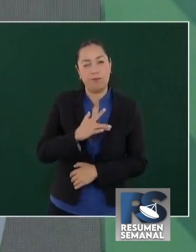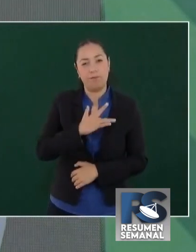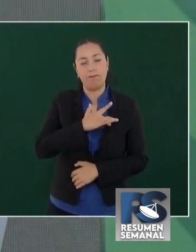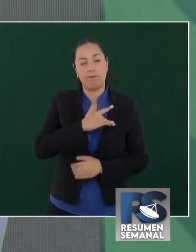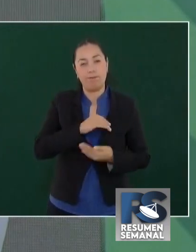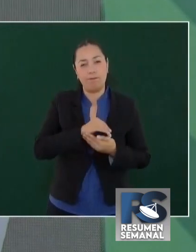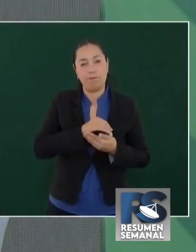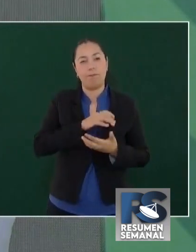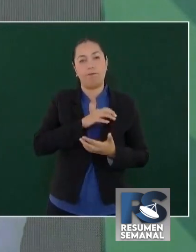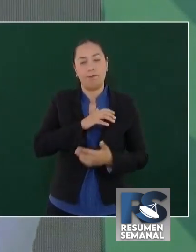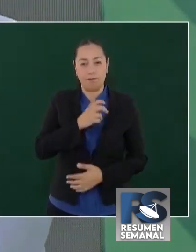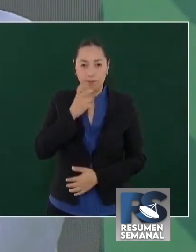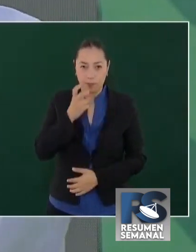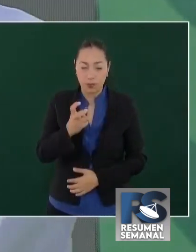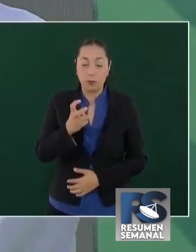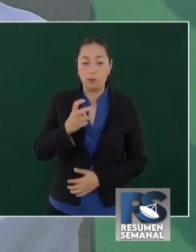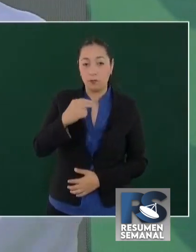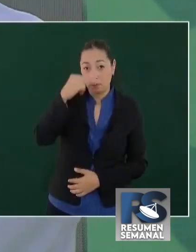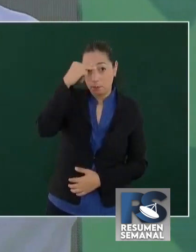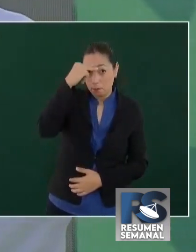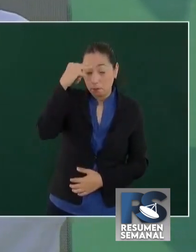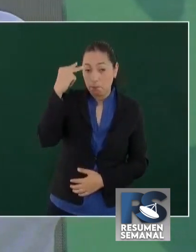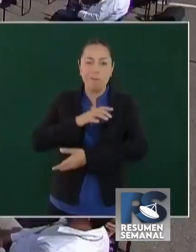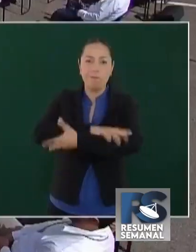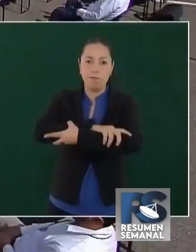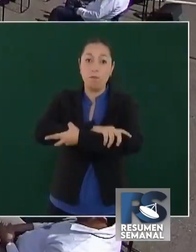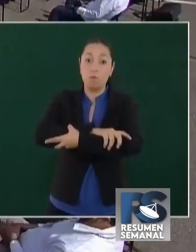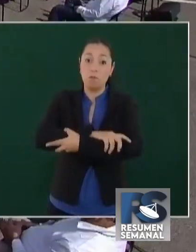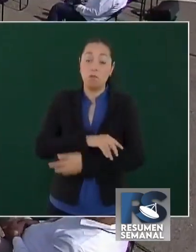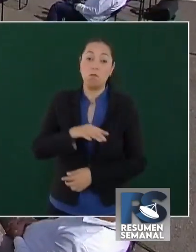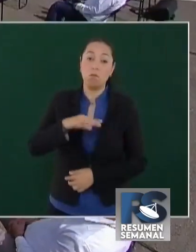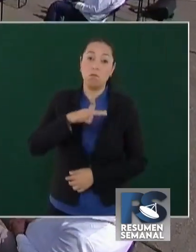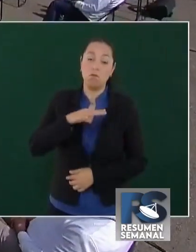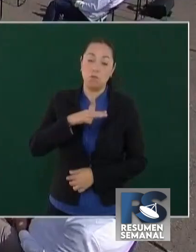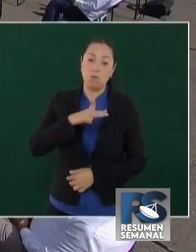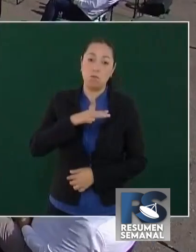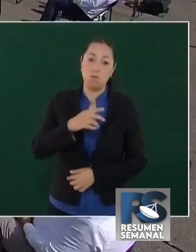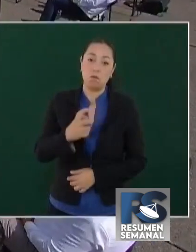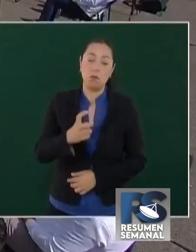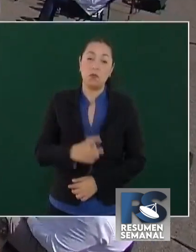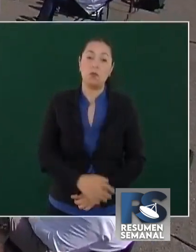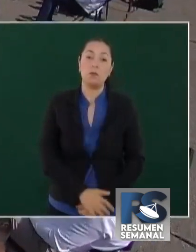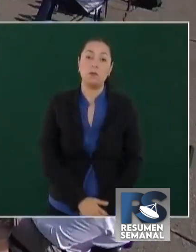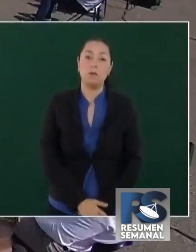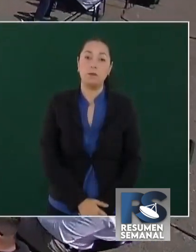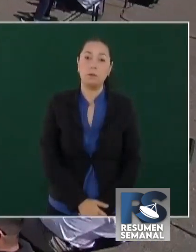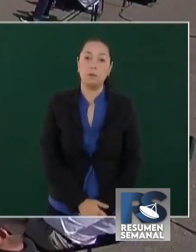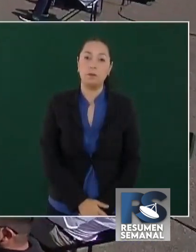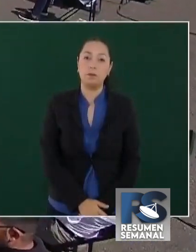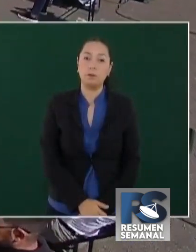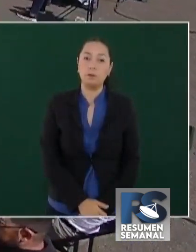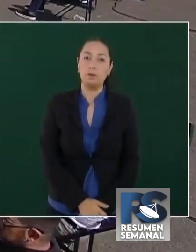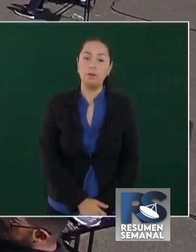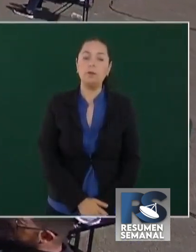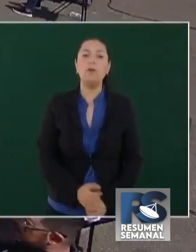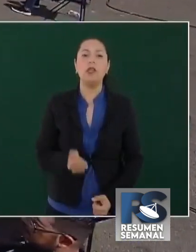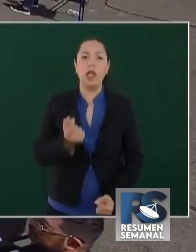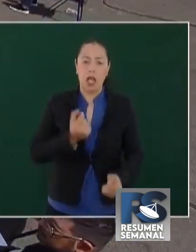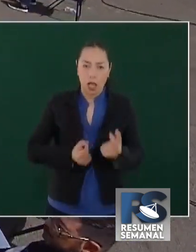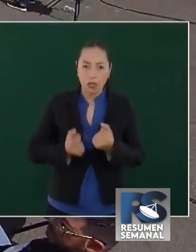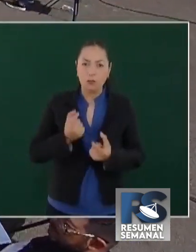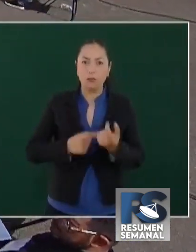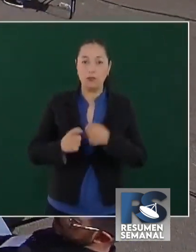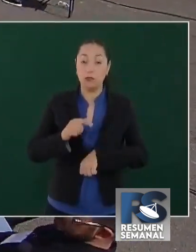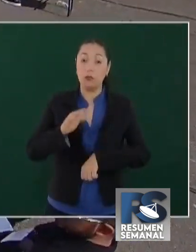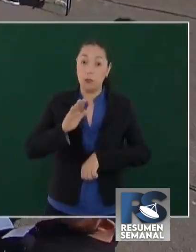Andrés Manuel López Obrador en su decisión de suspender las relaciones diplomáticas con el gobierno de Ecuador ante la invasión de la embajada